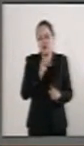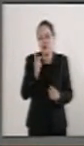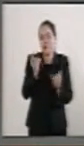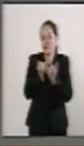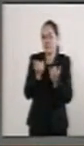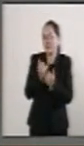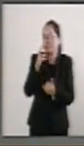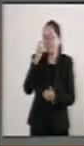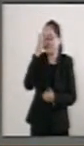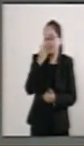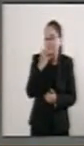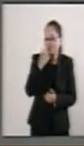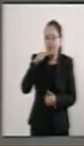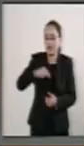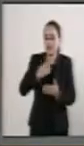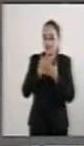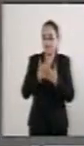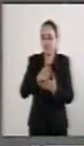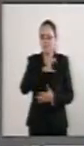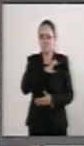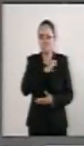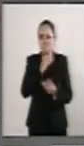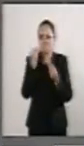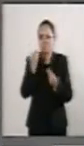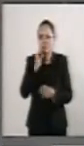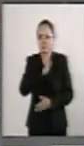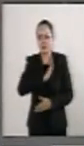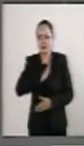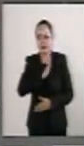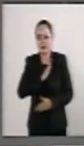con los brazos abiertos. Te queremos mucho, Meli. Muchas felicidades.